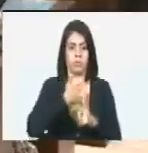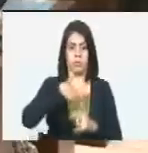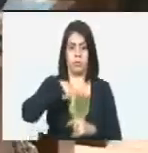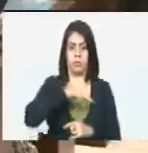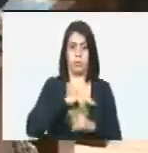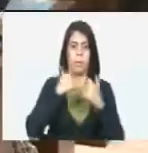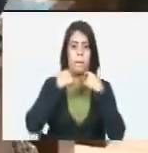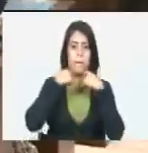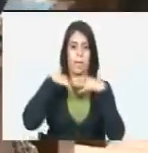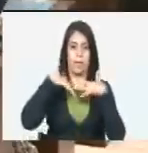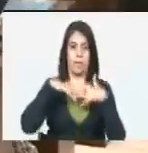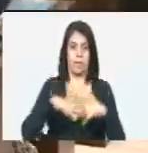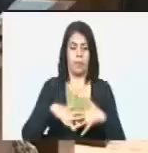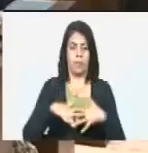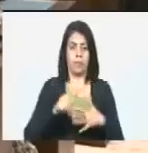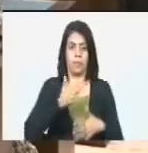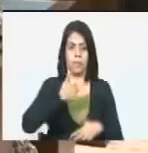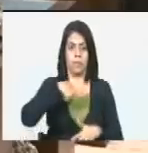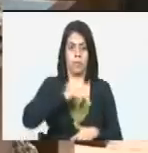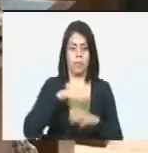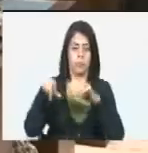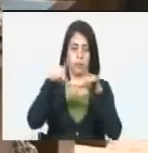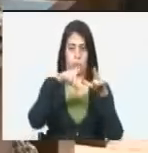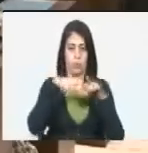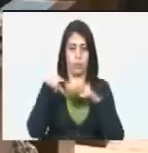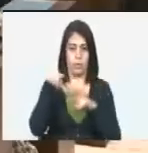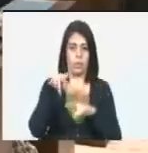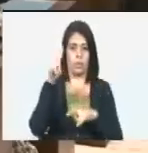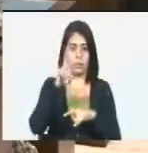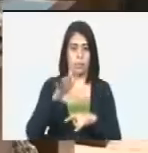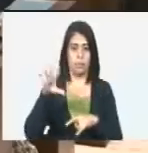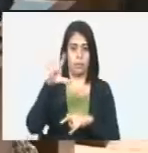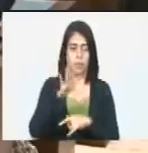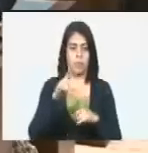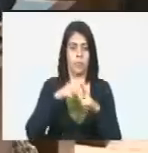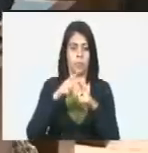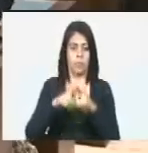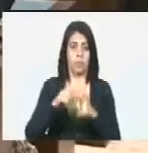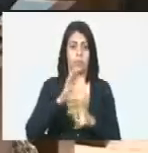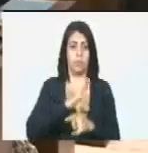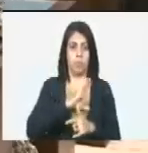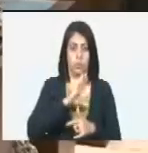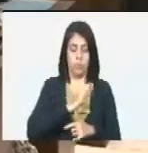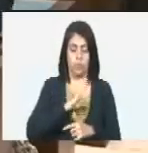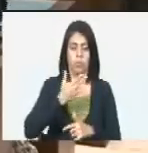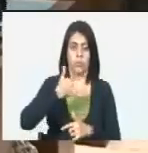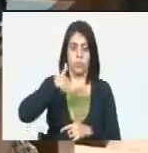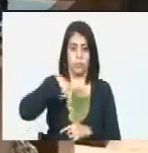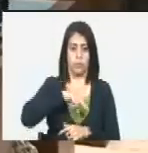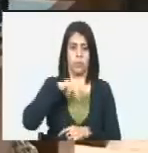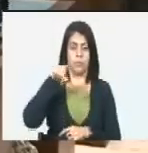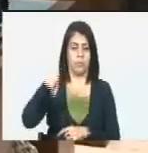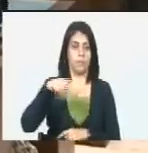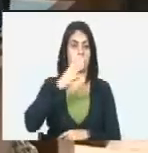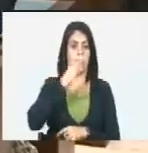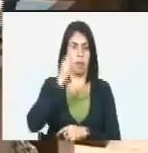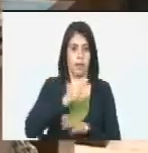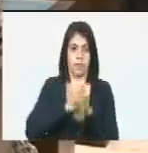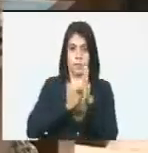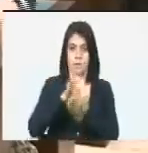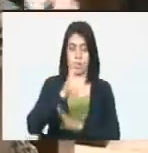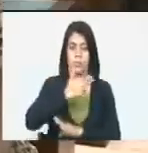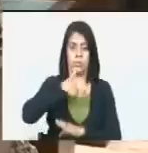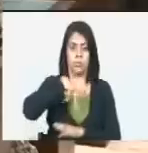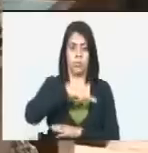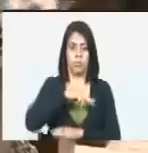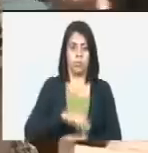perdamos nuestro territorio. Ese es un territorio nuestro, seguirá siendo nuestro y